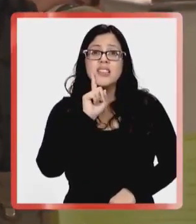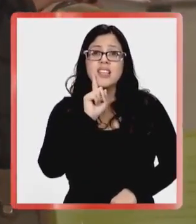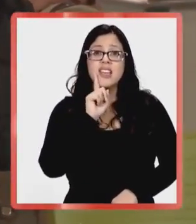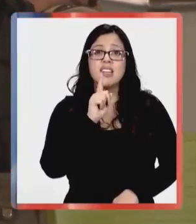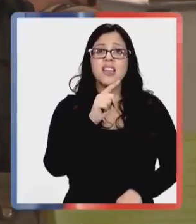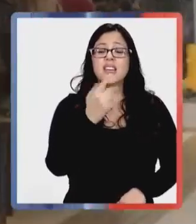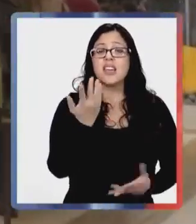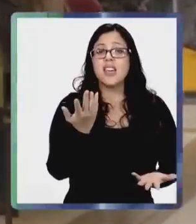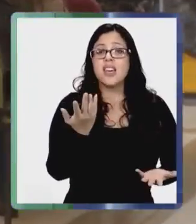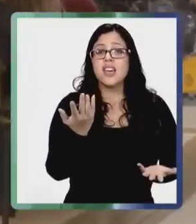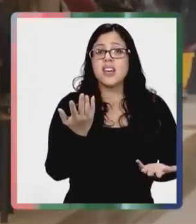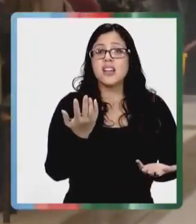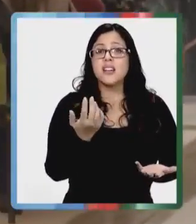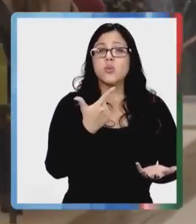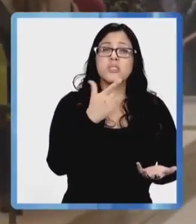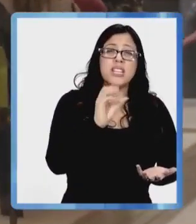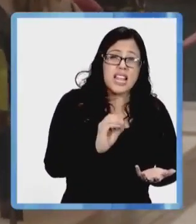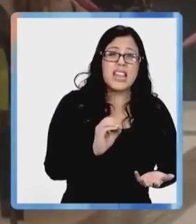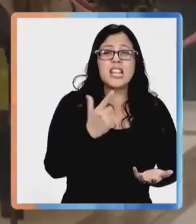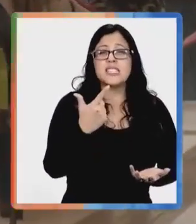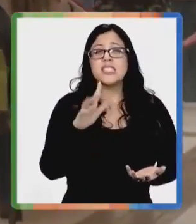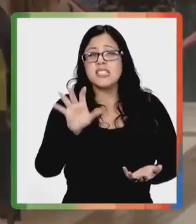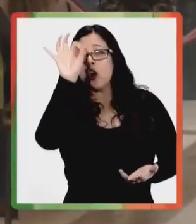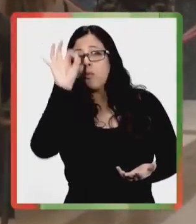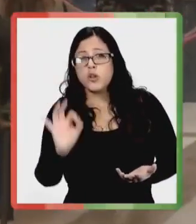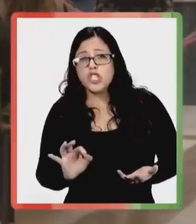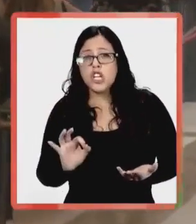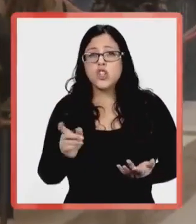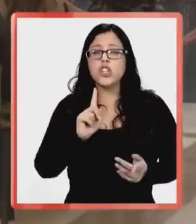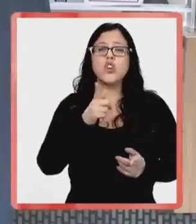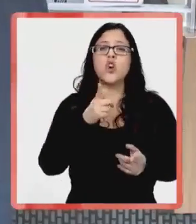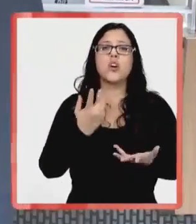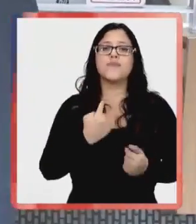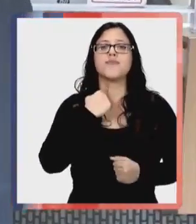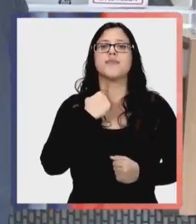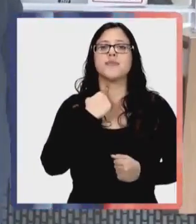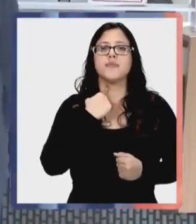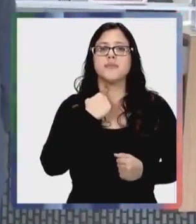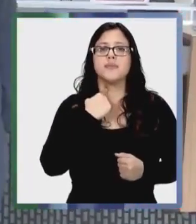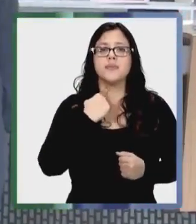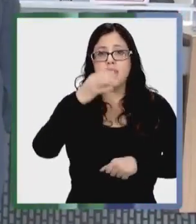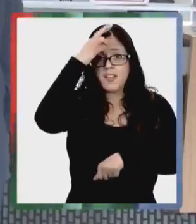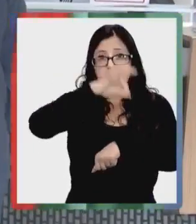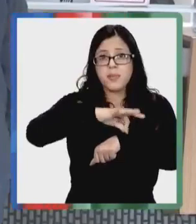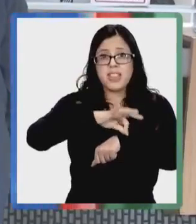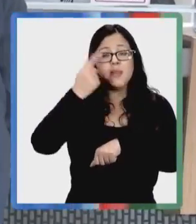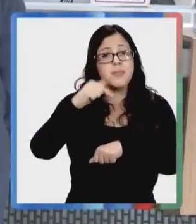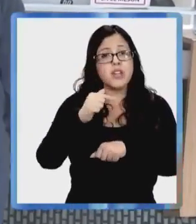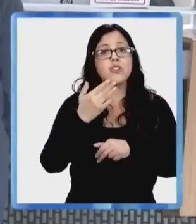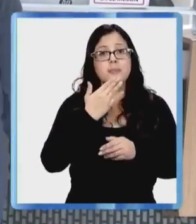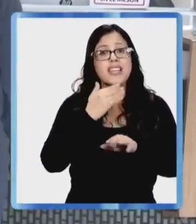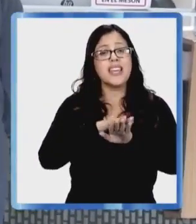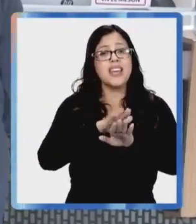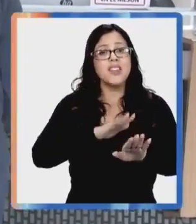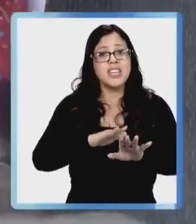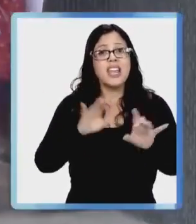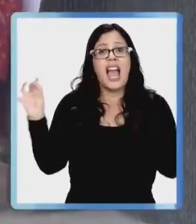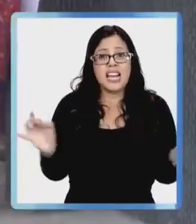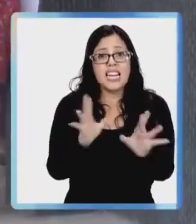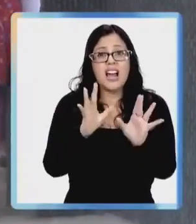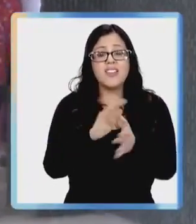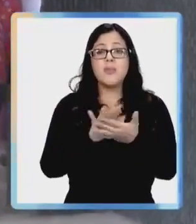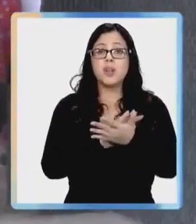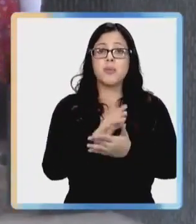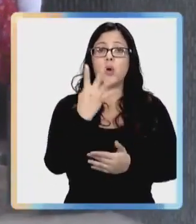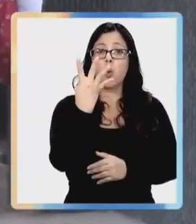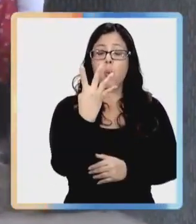75-70% de no sufrir la enfermedad, pero sí un porcentaje altísimo de no tener una enfermedad grave. Lo mismo que en el COVID, con